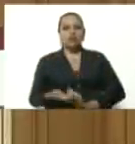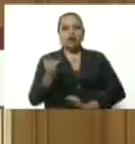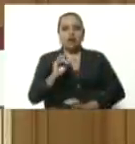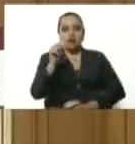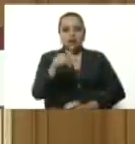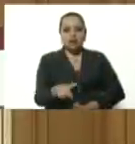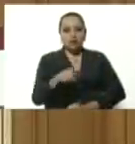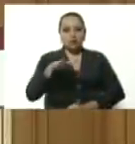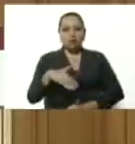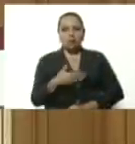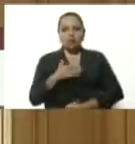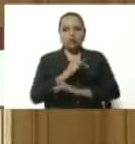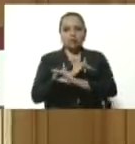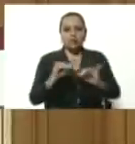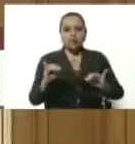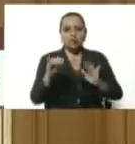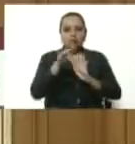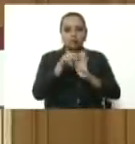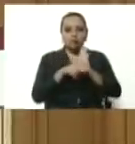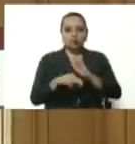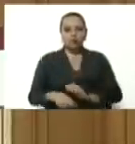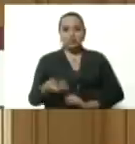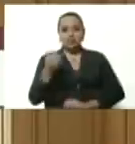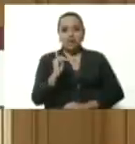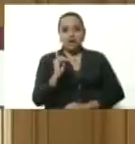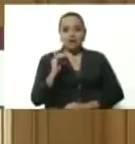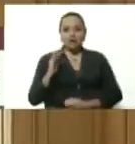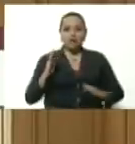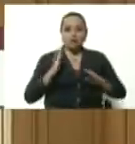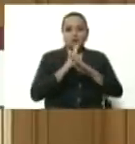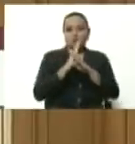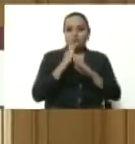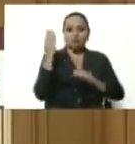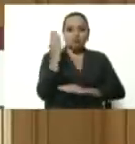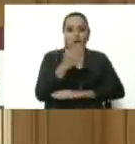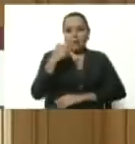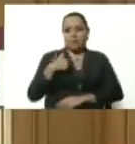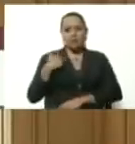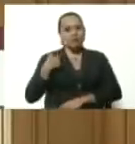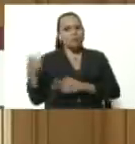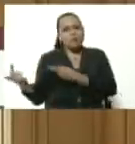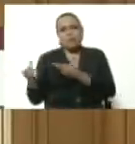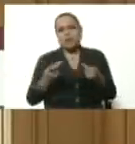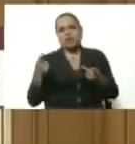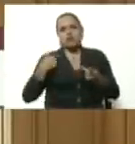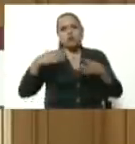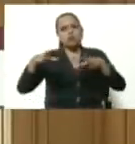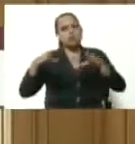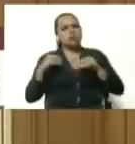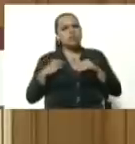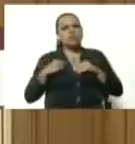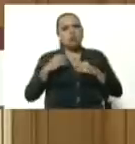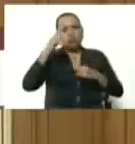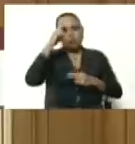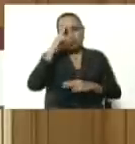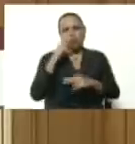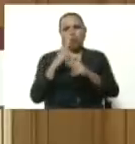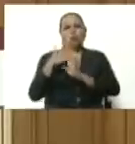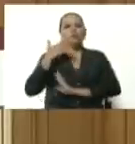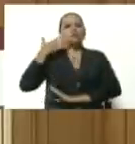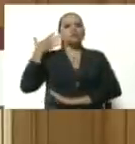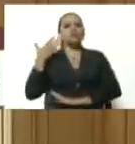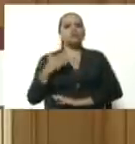para cumplir ese mandato. Así que si me sancionan por eso, bienvenida a la sanción. Yo la recibo con orgullo, porque cada día